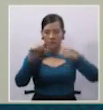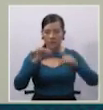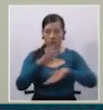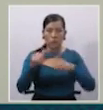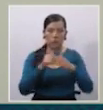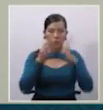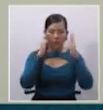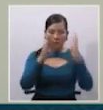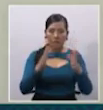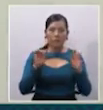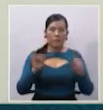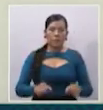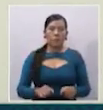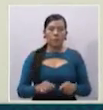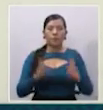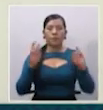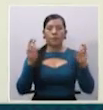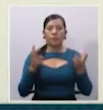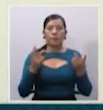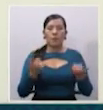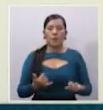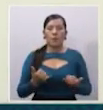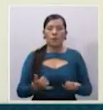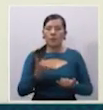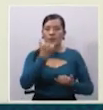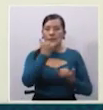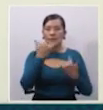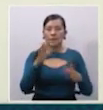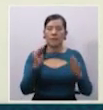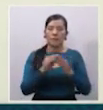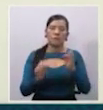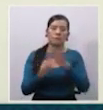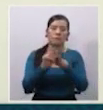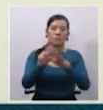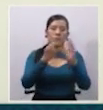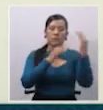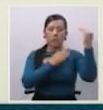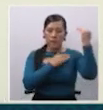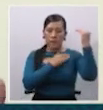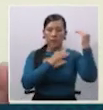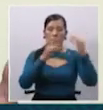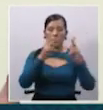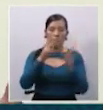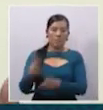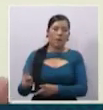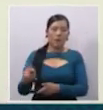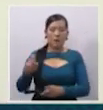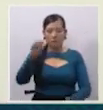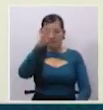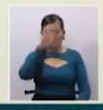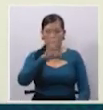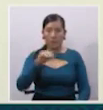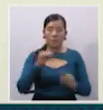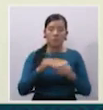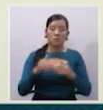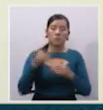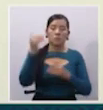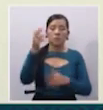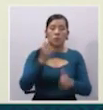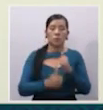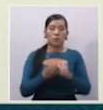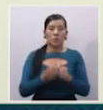atienda lo que hoy ocurrió ya en Santa Cruz, Pando y Beni y lo que pueda ocurrir de acá en más con el